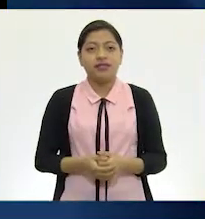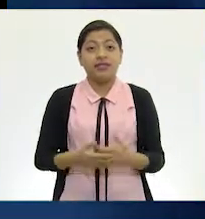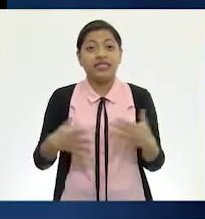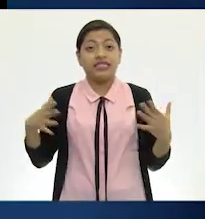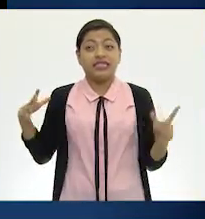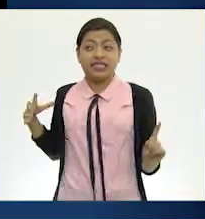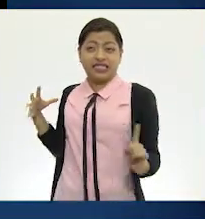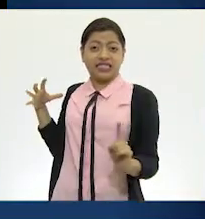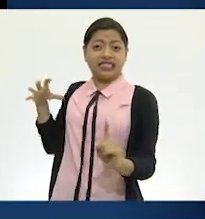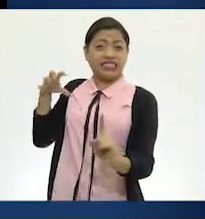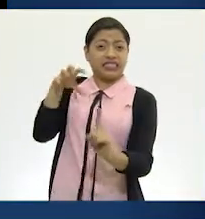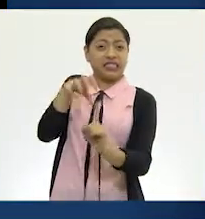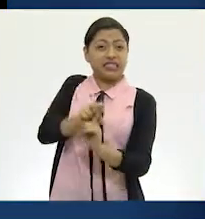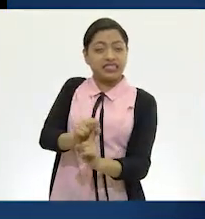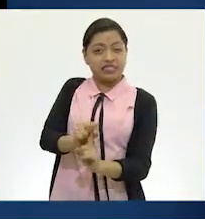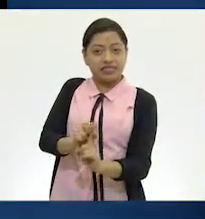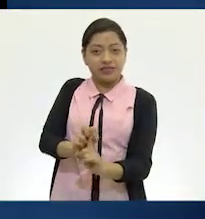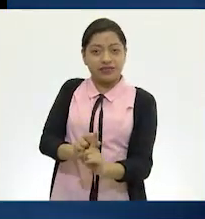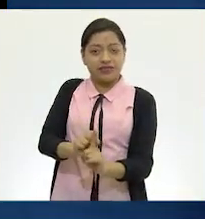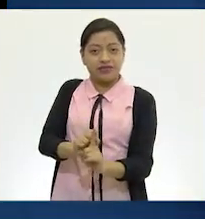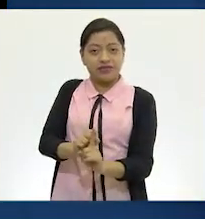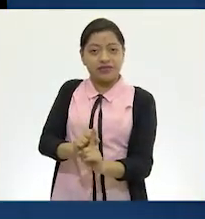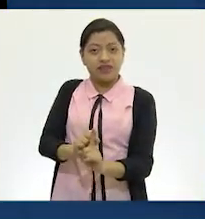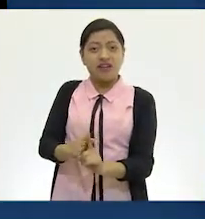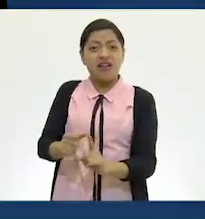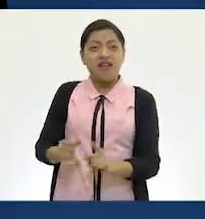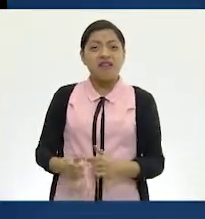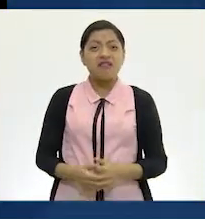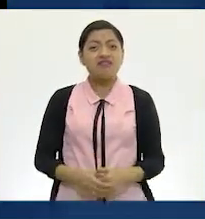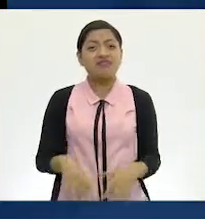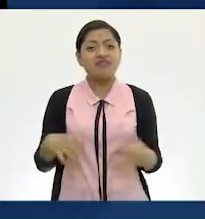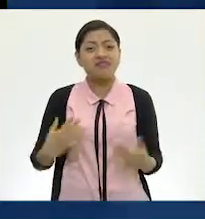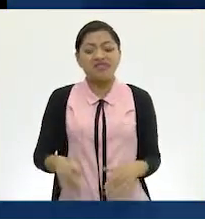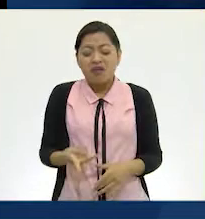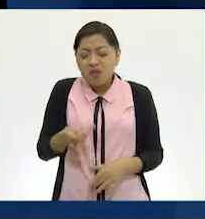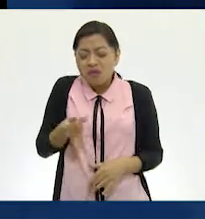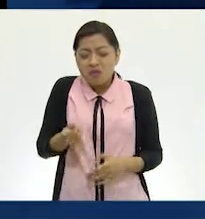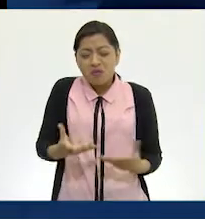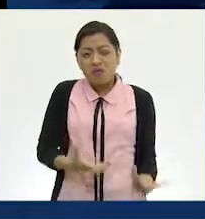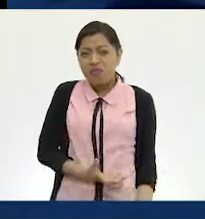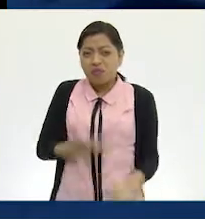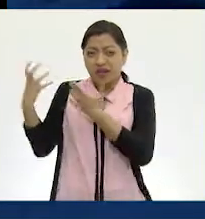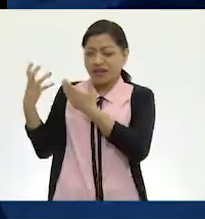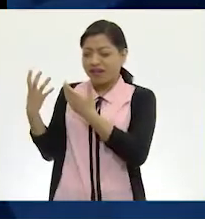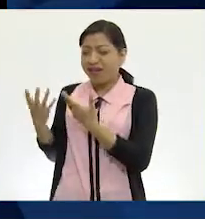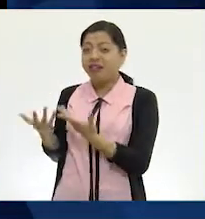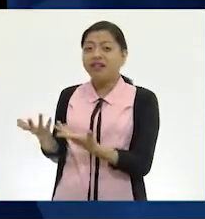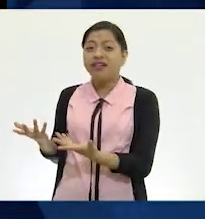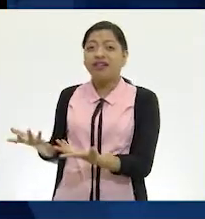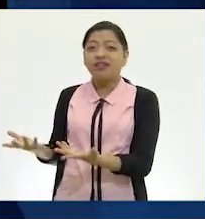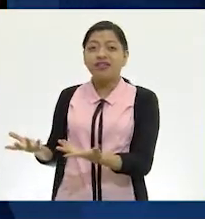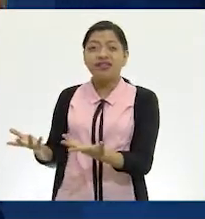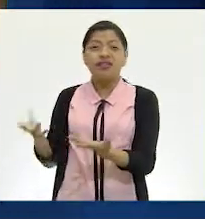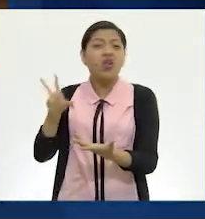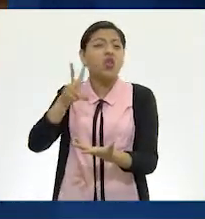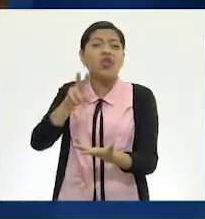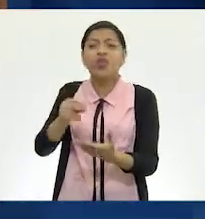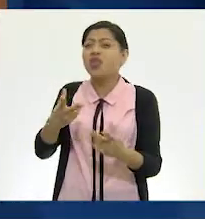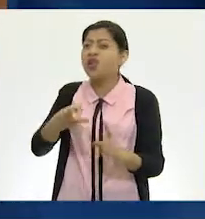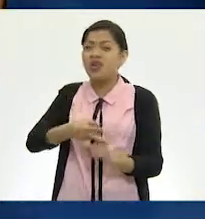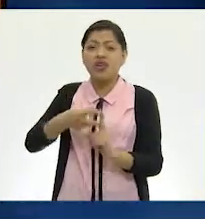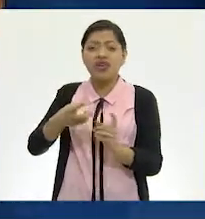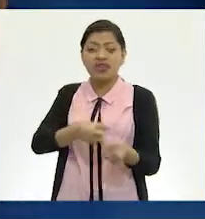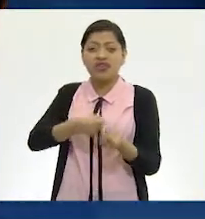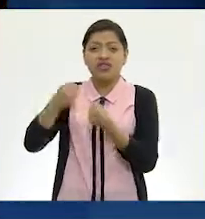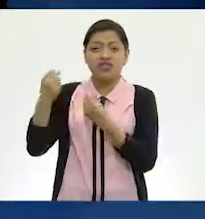nos alcanzaron y me quitaron a Laika de los brazos. ¡No! ¡No, señor! ¡Señor, no es mía!